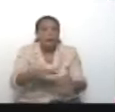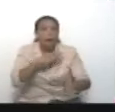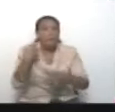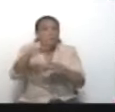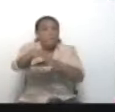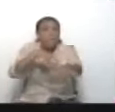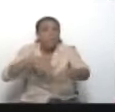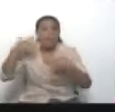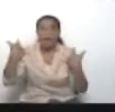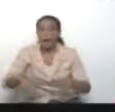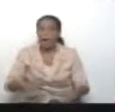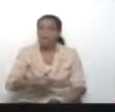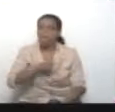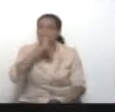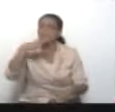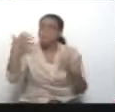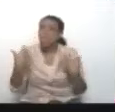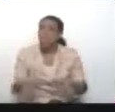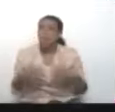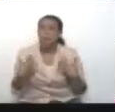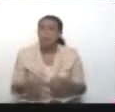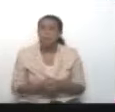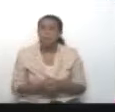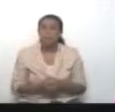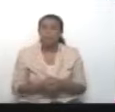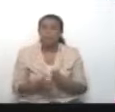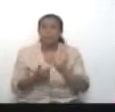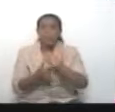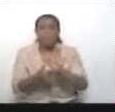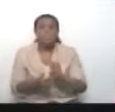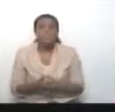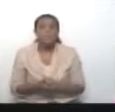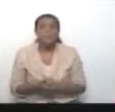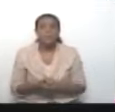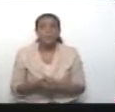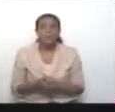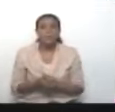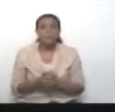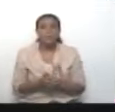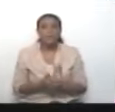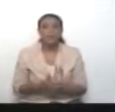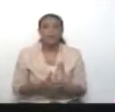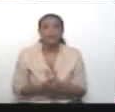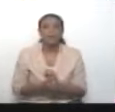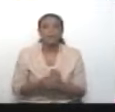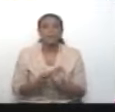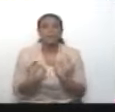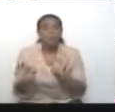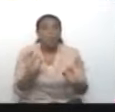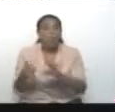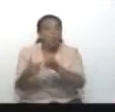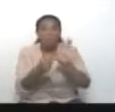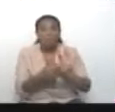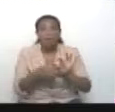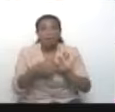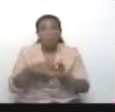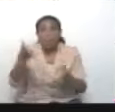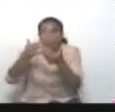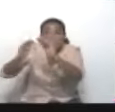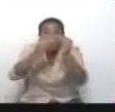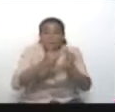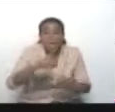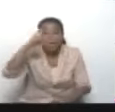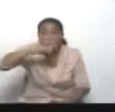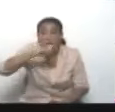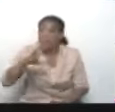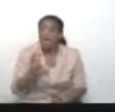genocidio brutal, después fue perseguido en Europa. No aceptaban comunidades judías en ningún país